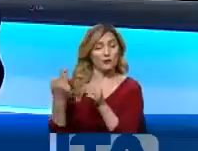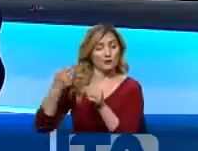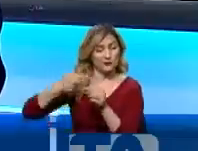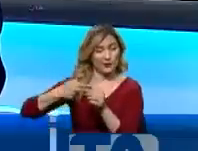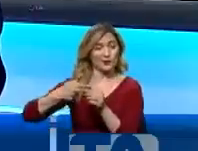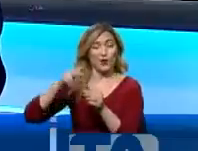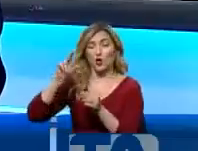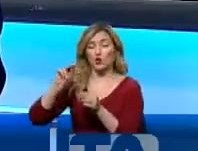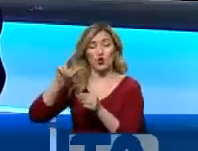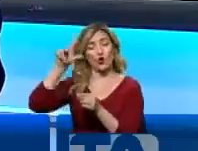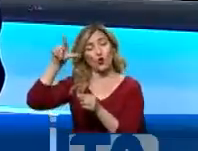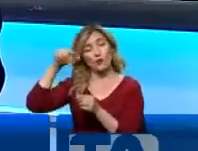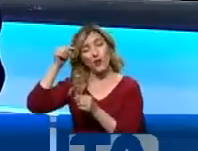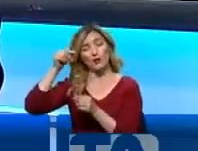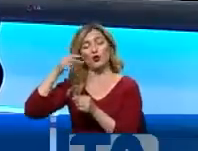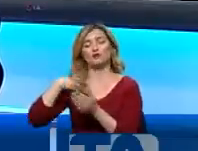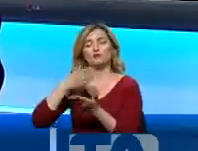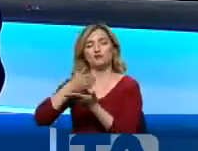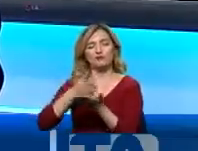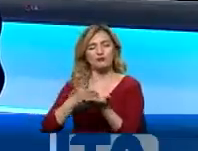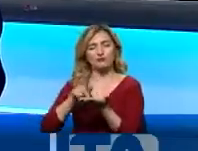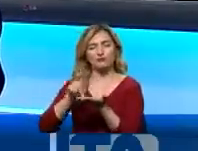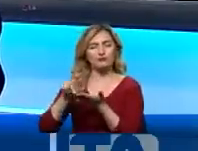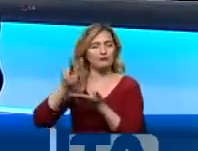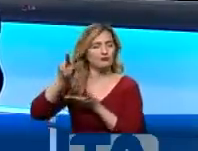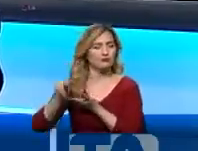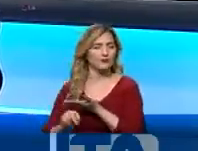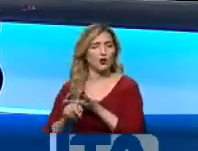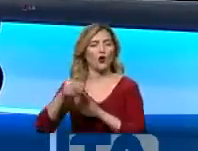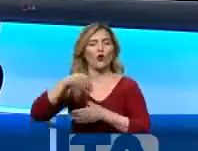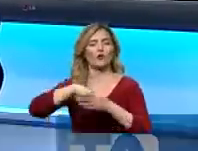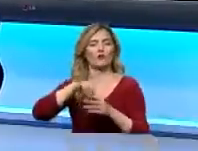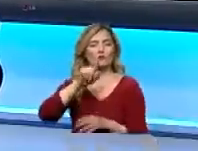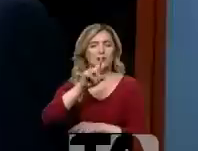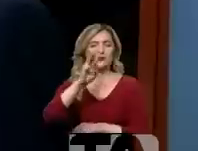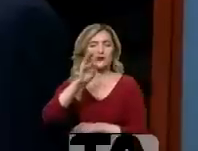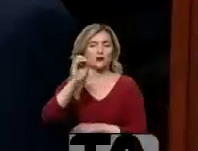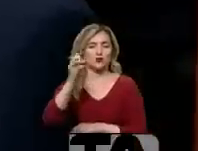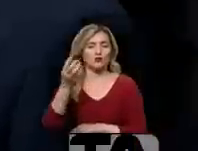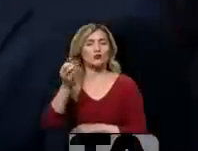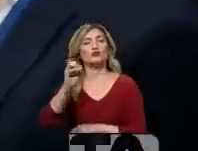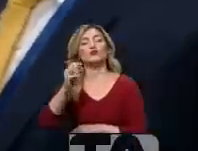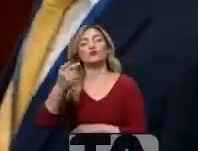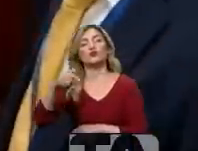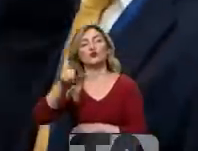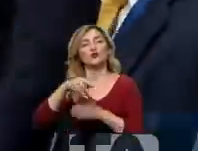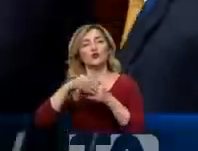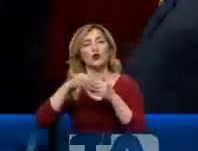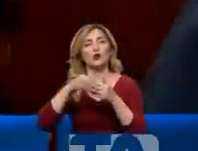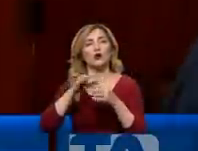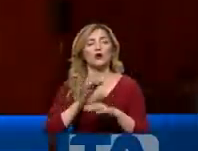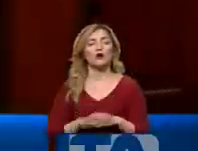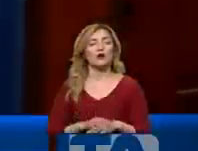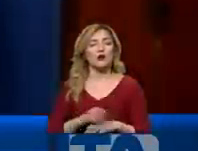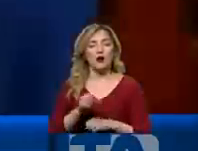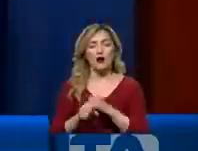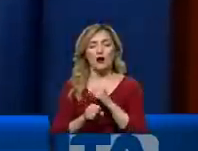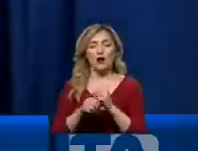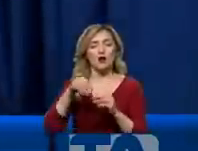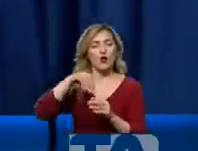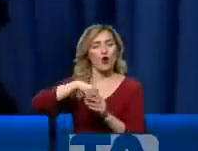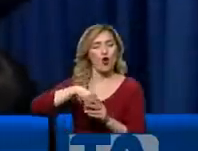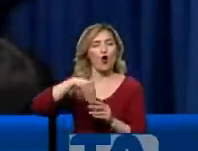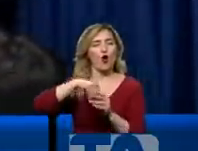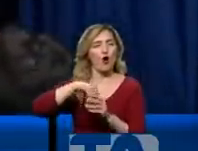$1.546 millones al año. Fue en el Salón Azul del Palacio de Carondelet en donde